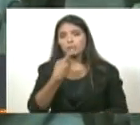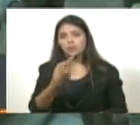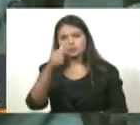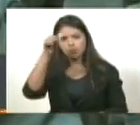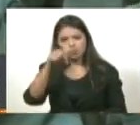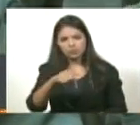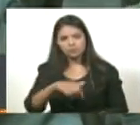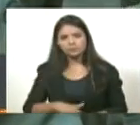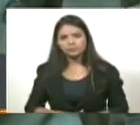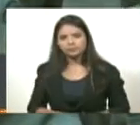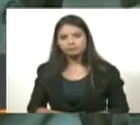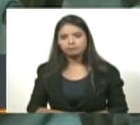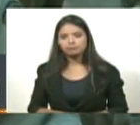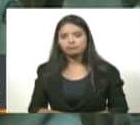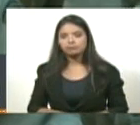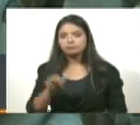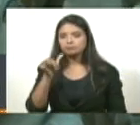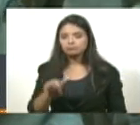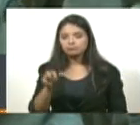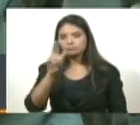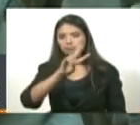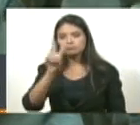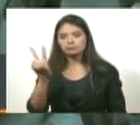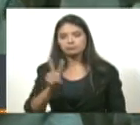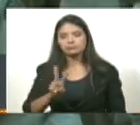hoy, aquí en Venezuela: